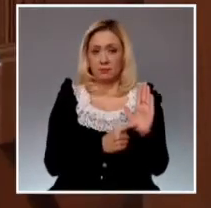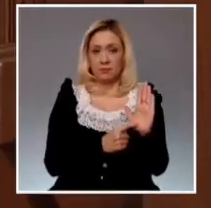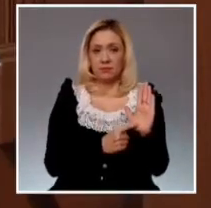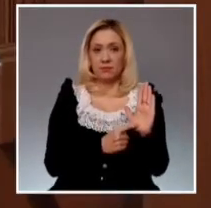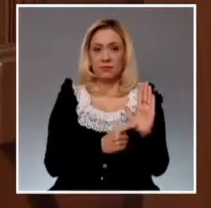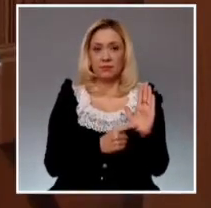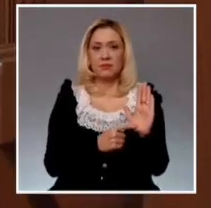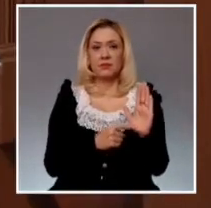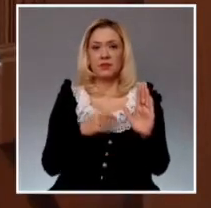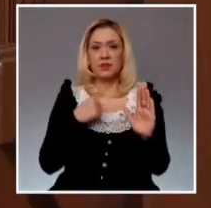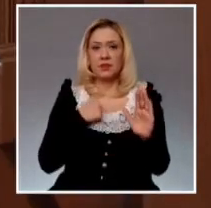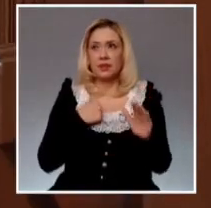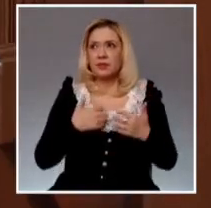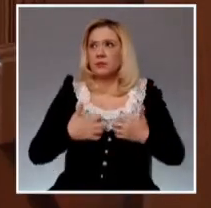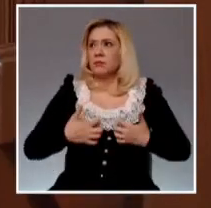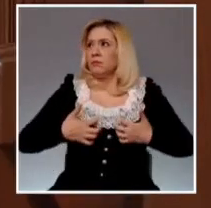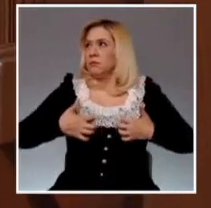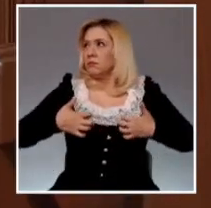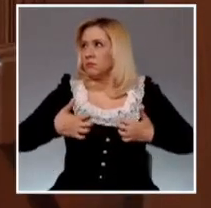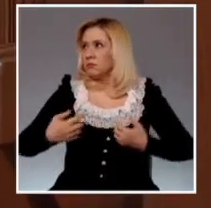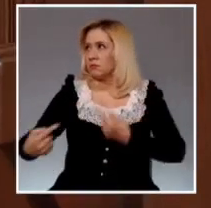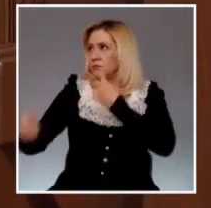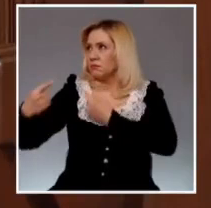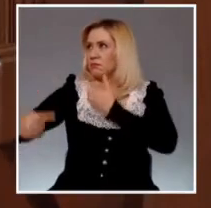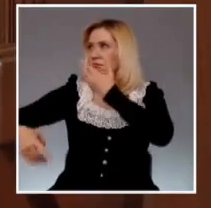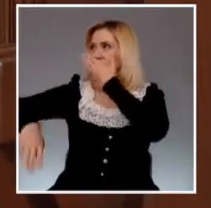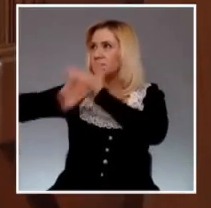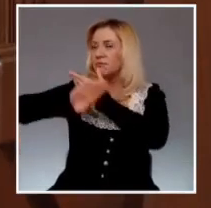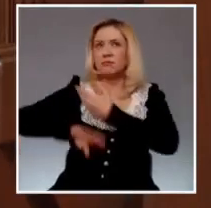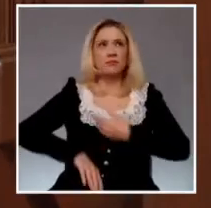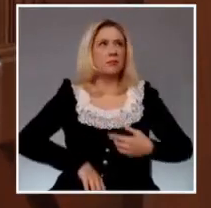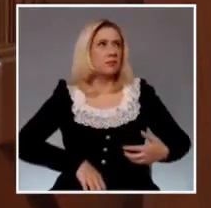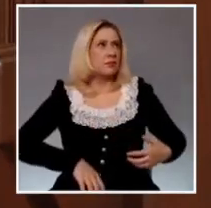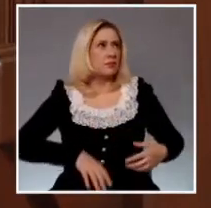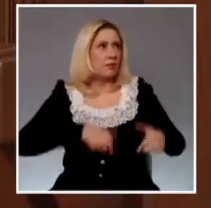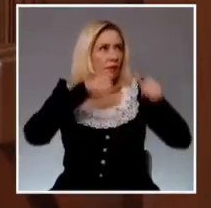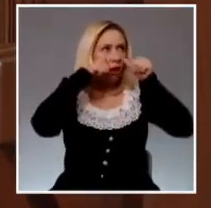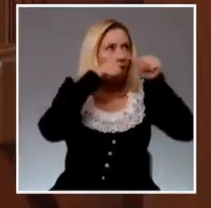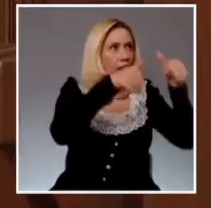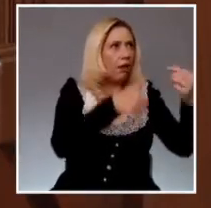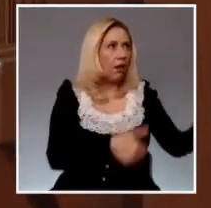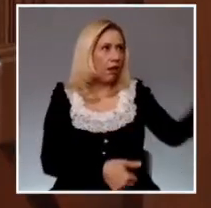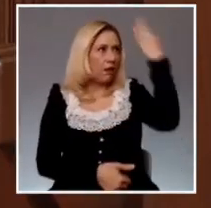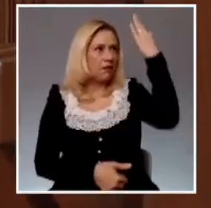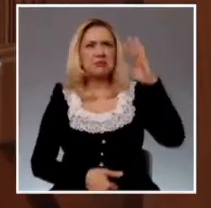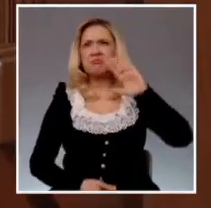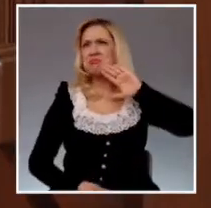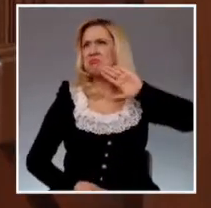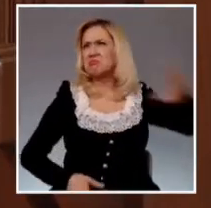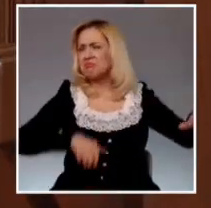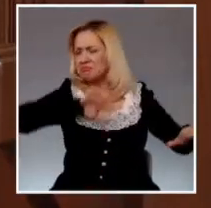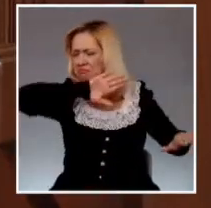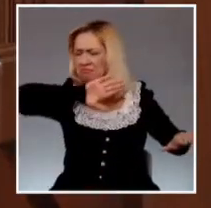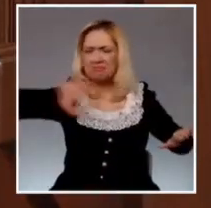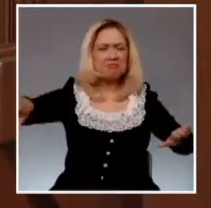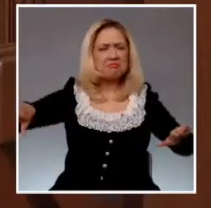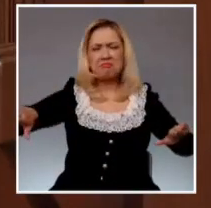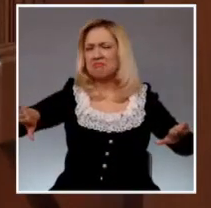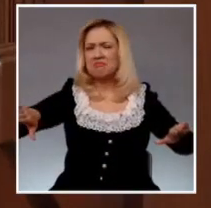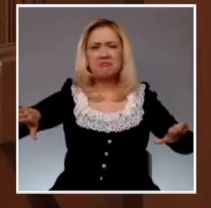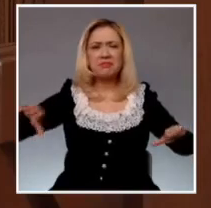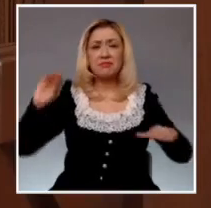aviesos, no nos extraviamos en provocaciones y menos aún nos distraen los